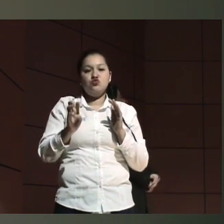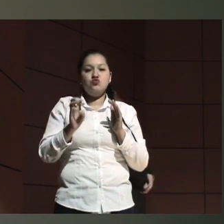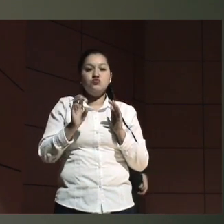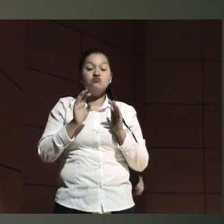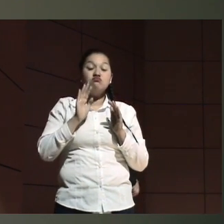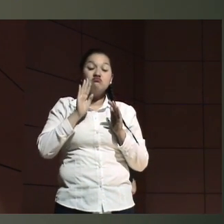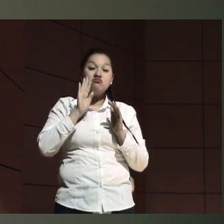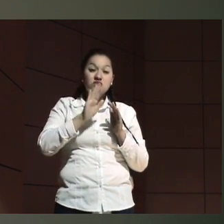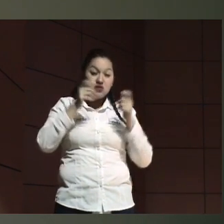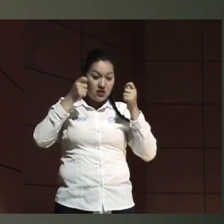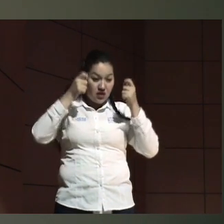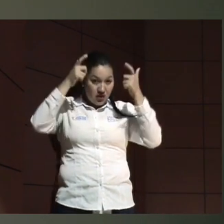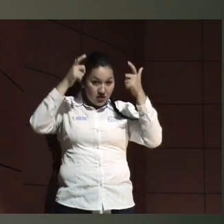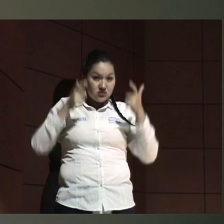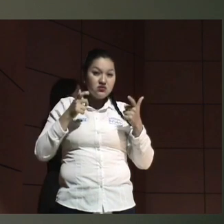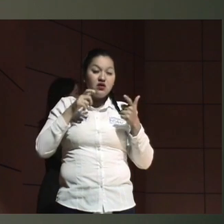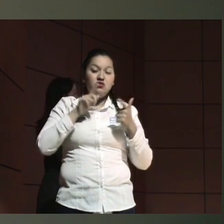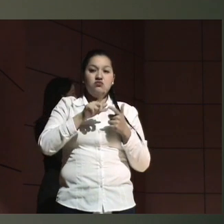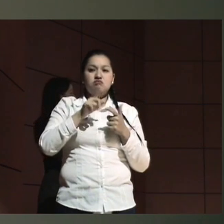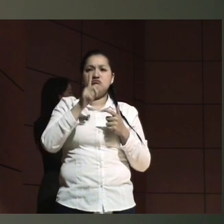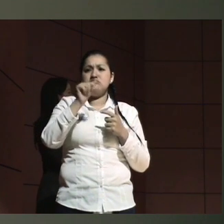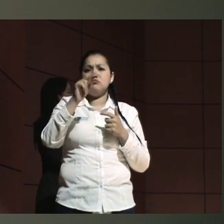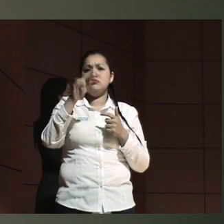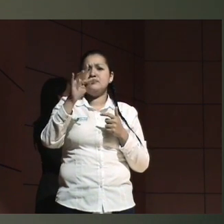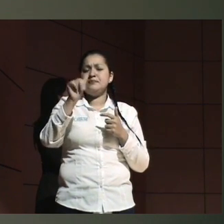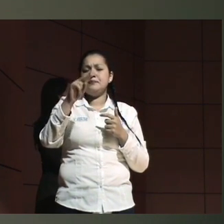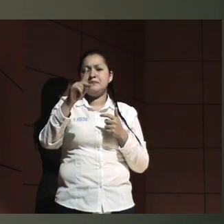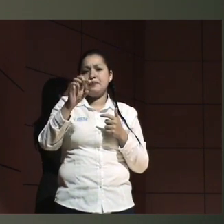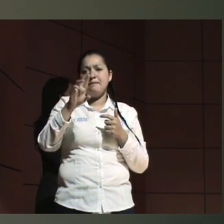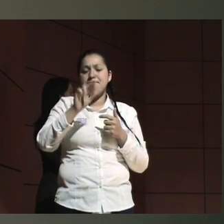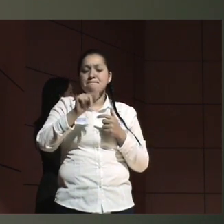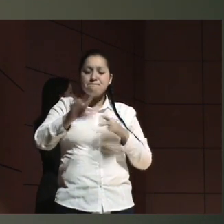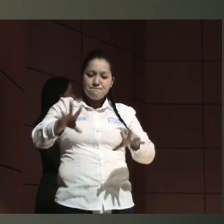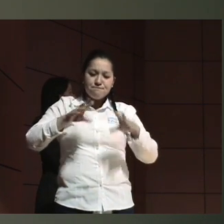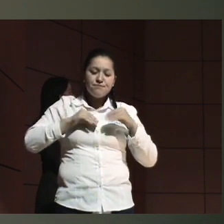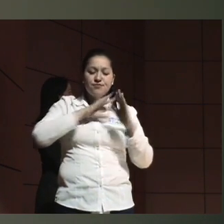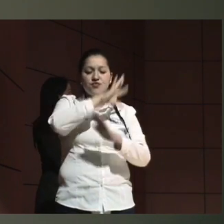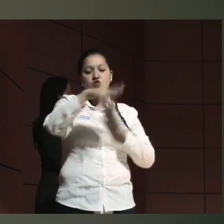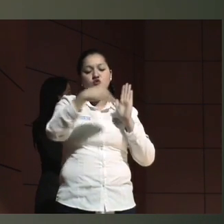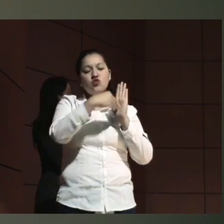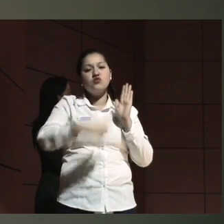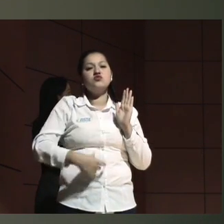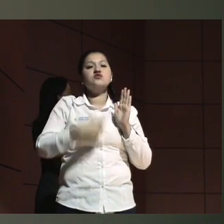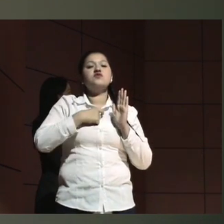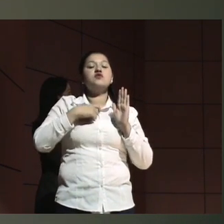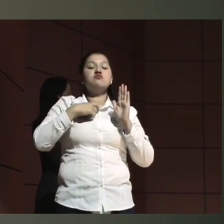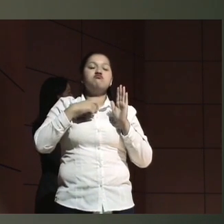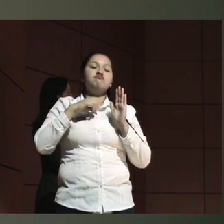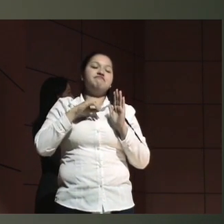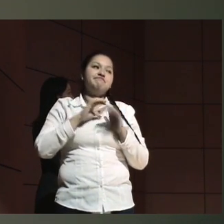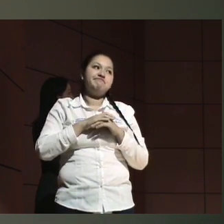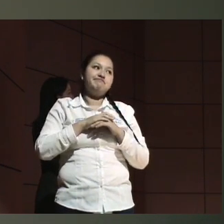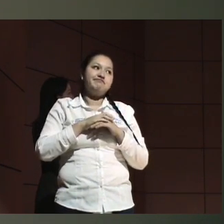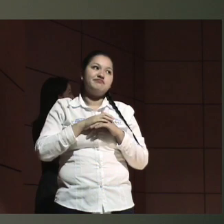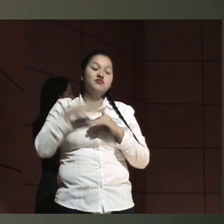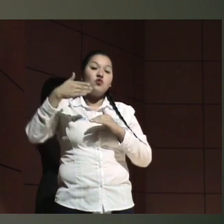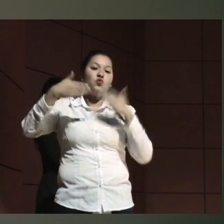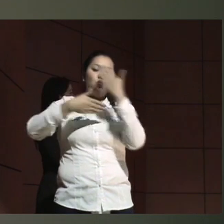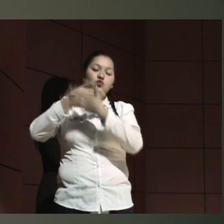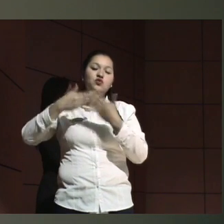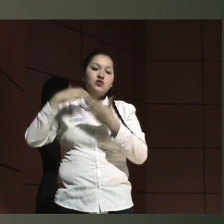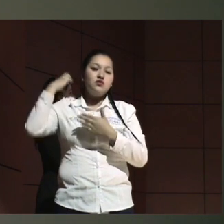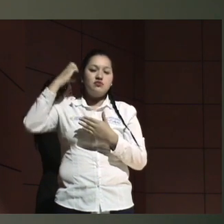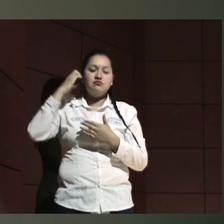el estado soberano de santander y acogido como código civil de la unión en 1873 por el entonces